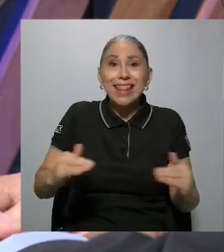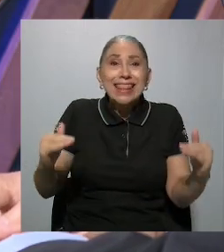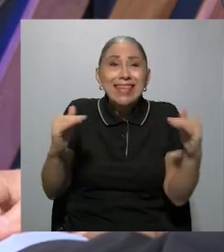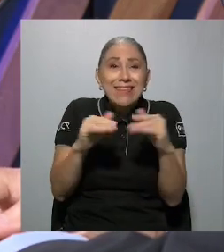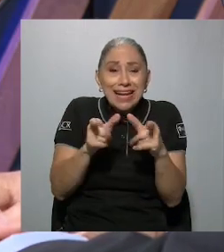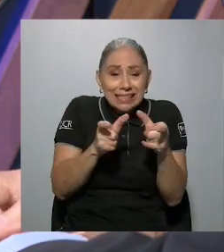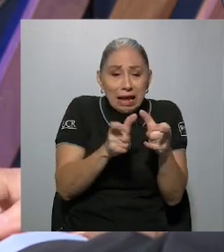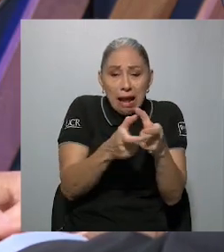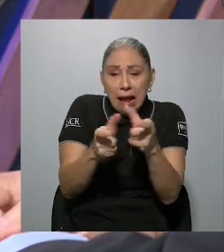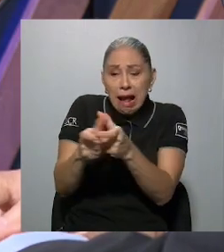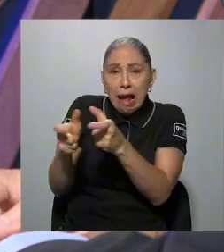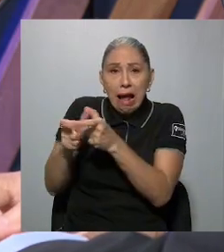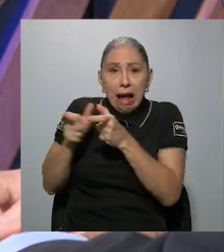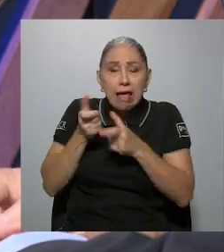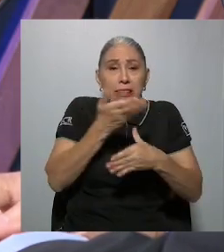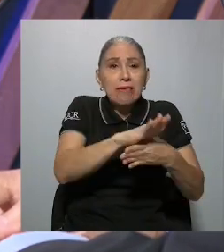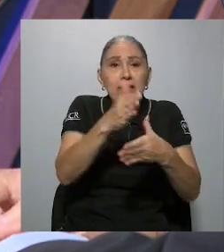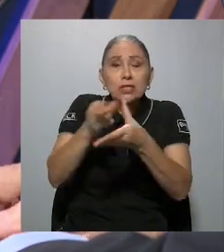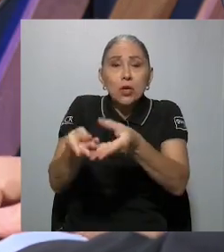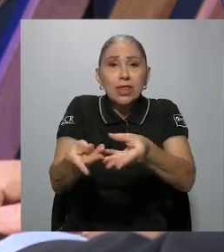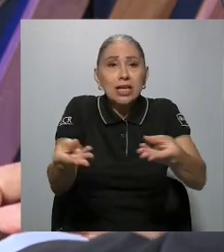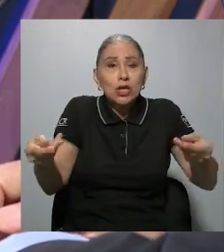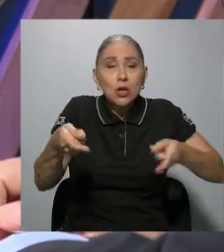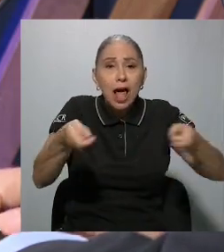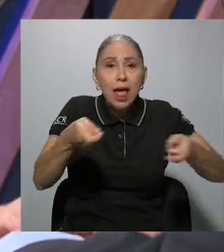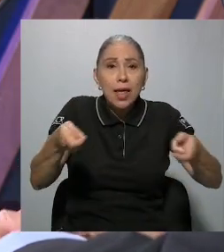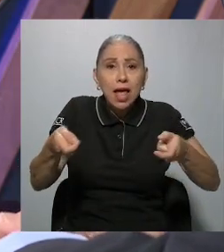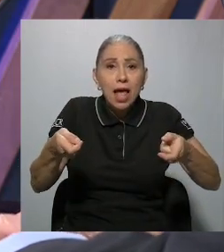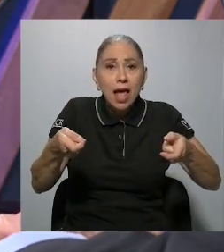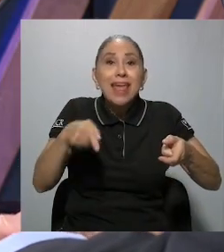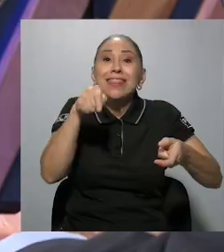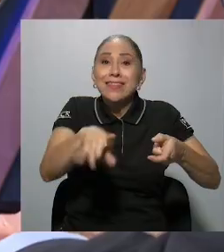a los niveles más pequeños de la división